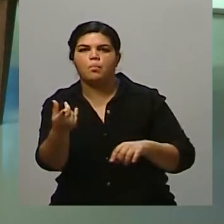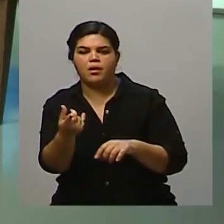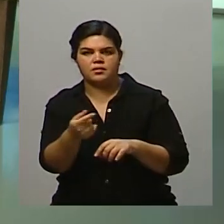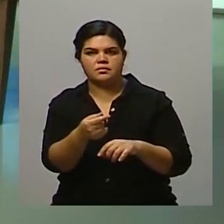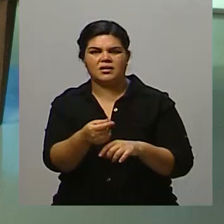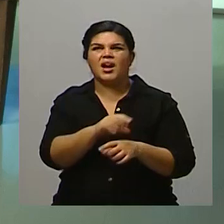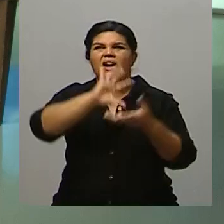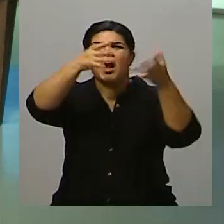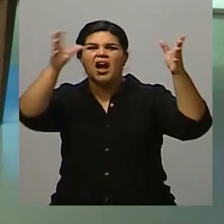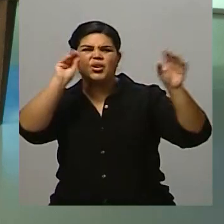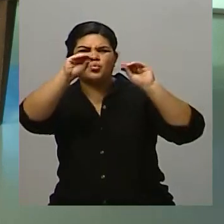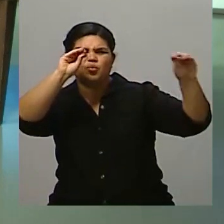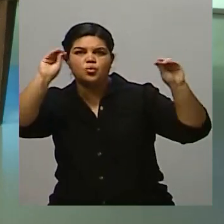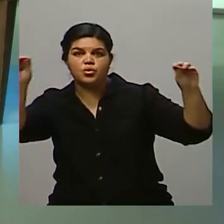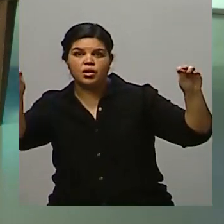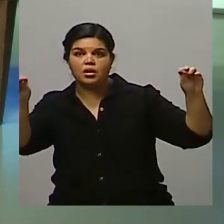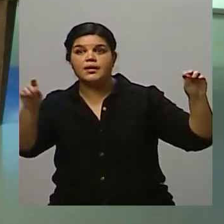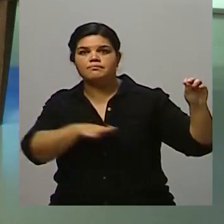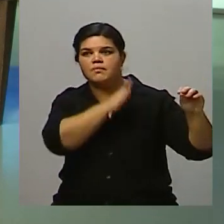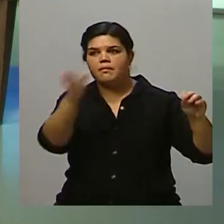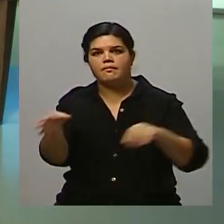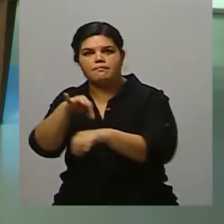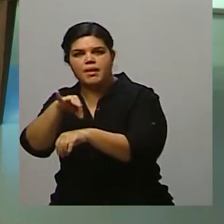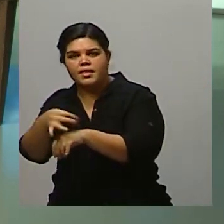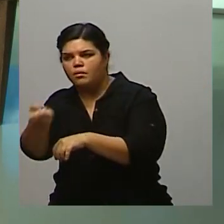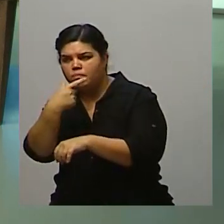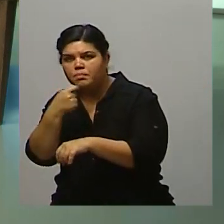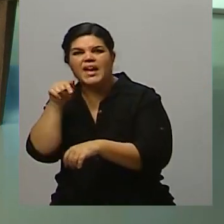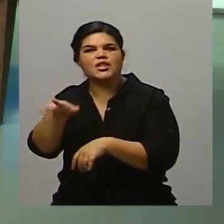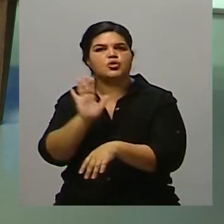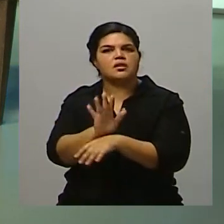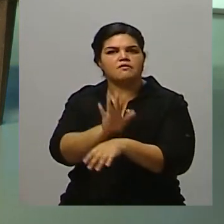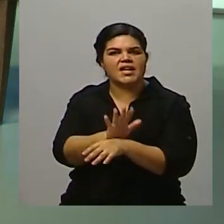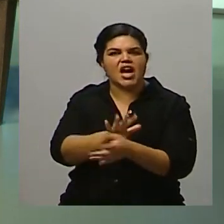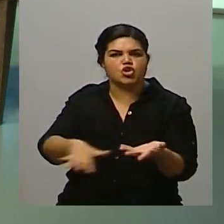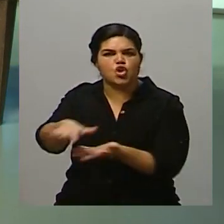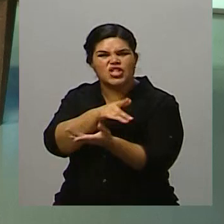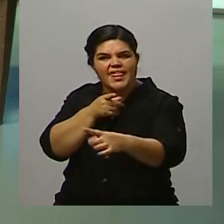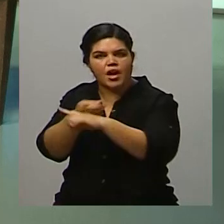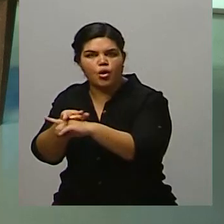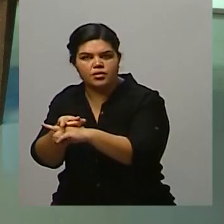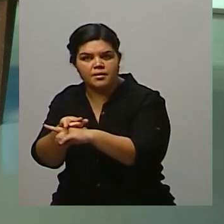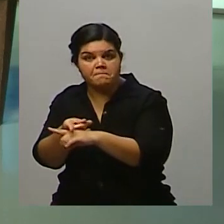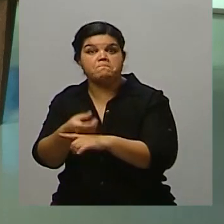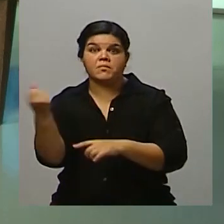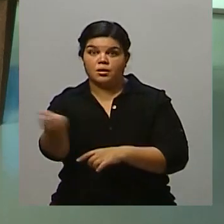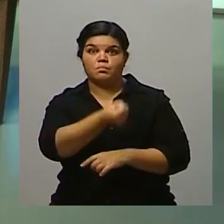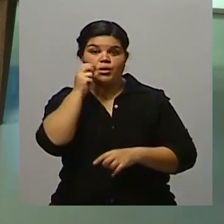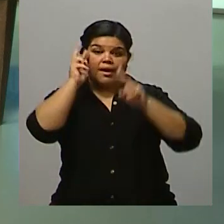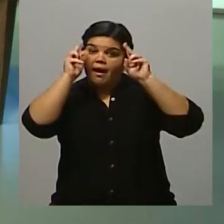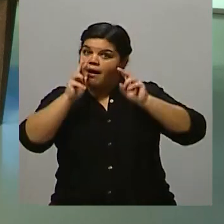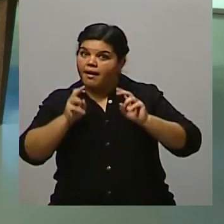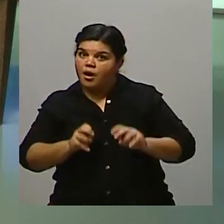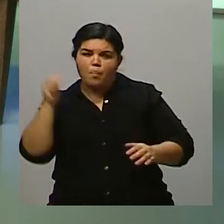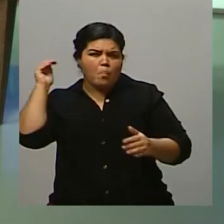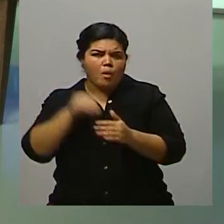se consumen en la economía por la compra de ese vehículo y que el privado quizás no lo tiene en cuenta, pero el vehículo, si lo comprara el